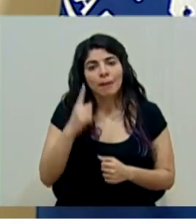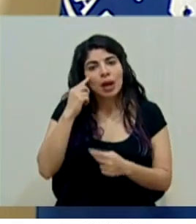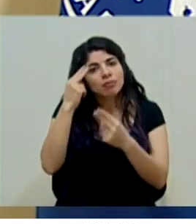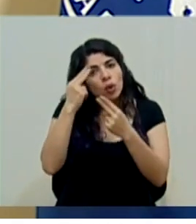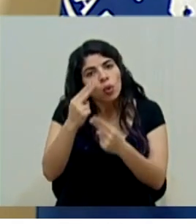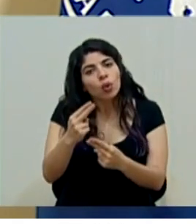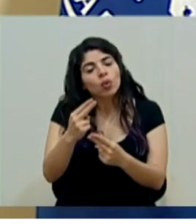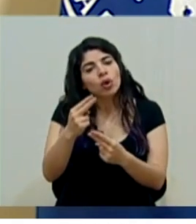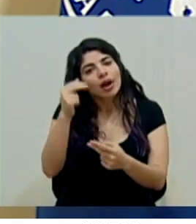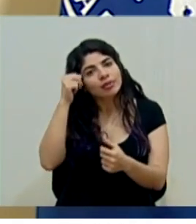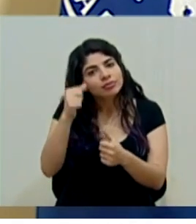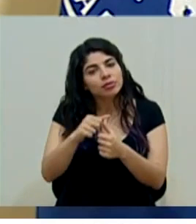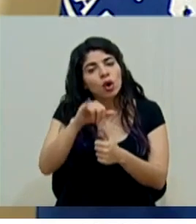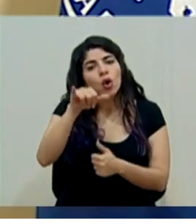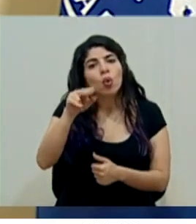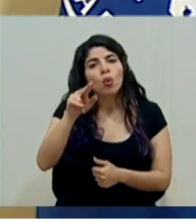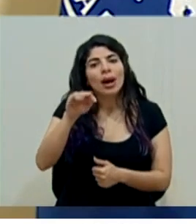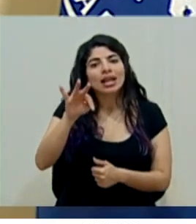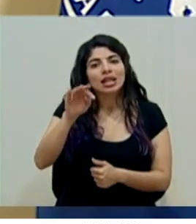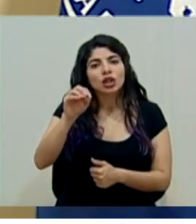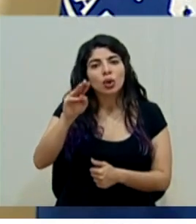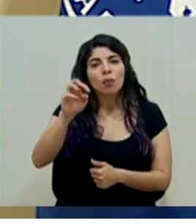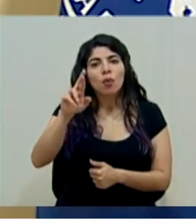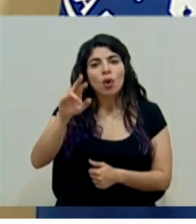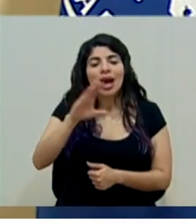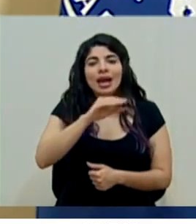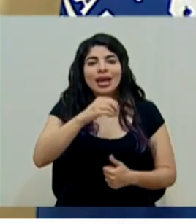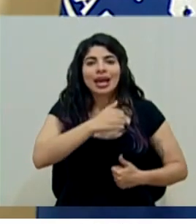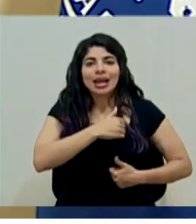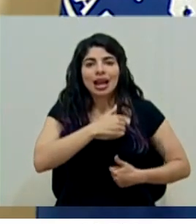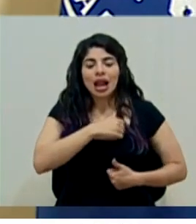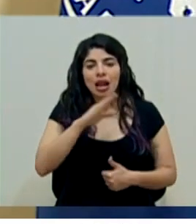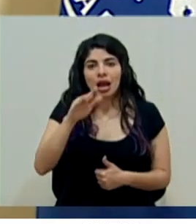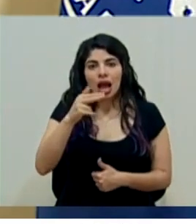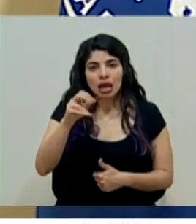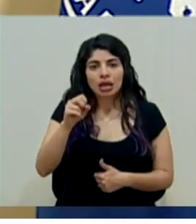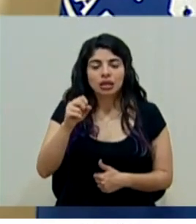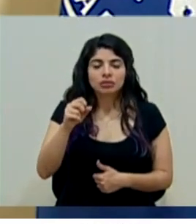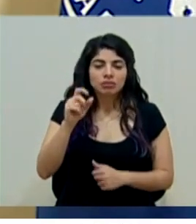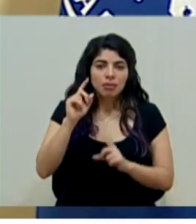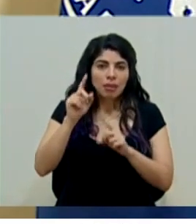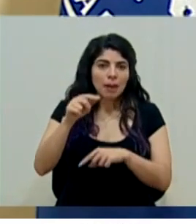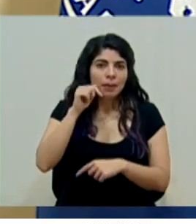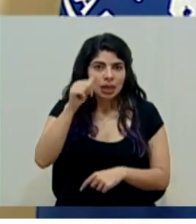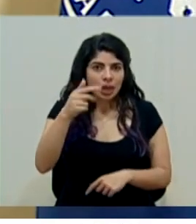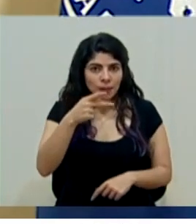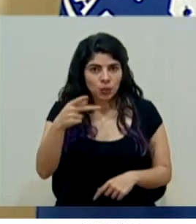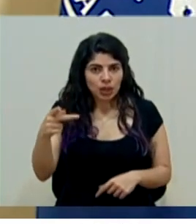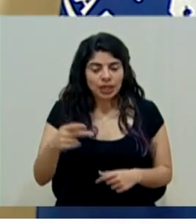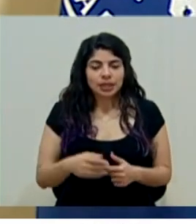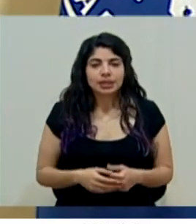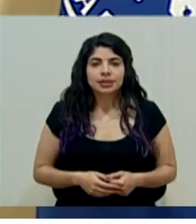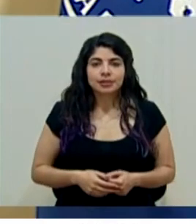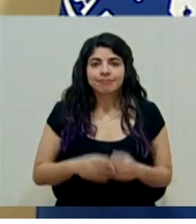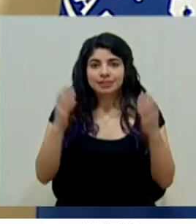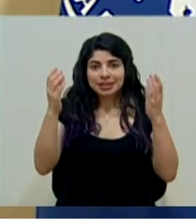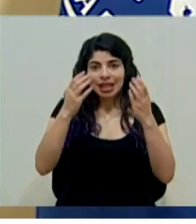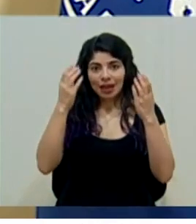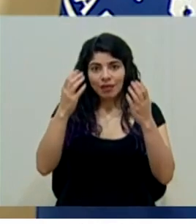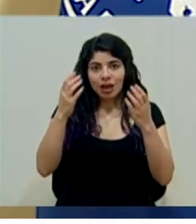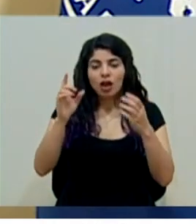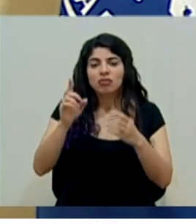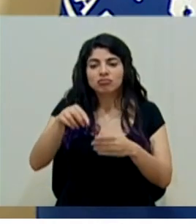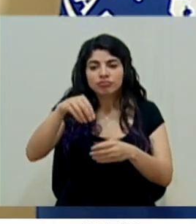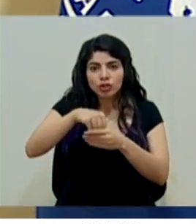honrar la memoria de Juanito Mora y del general Cañas. Estaremos allá en Punta Arenas el día de mañana, celebrando Consejo